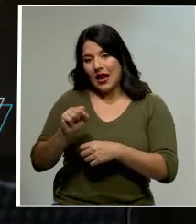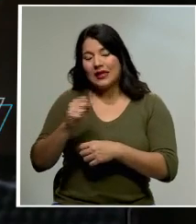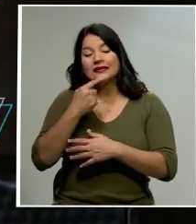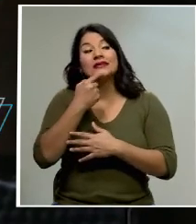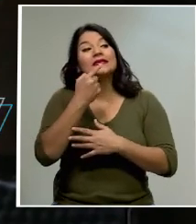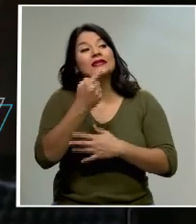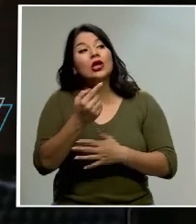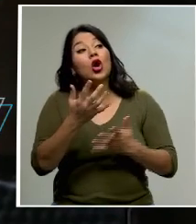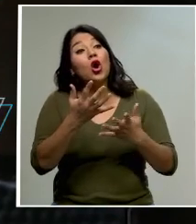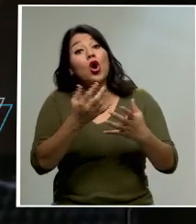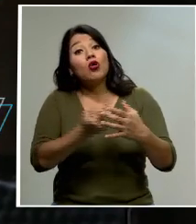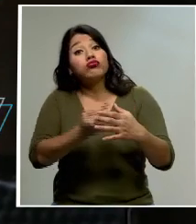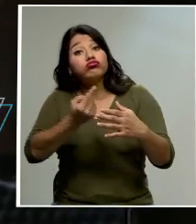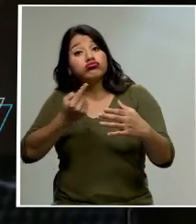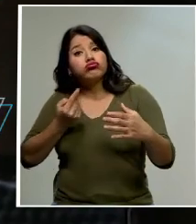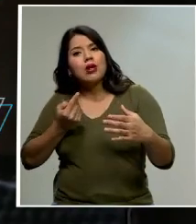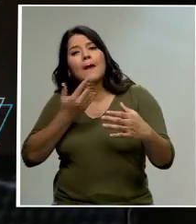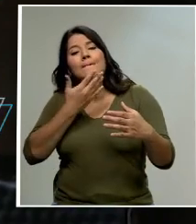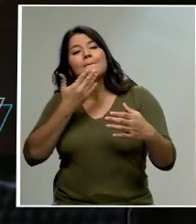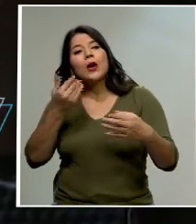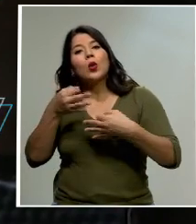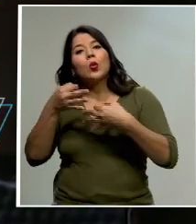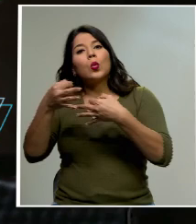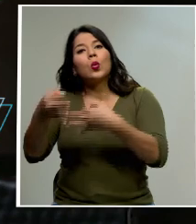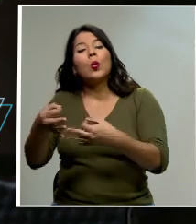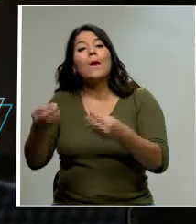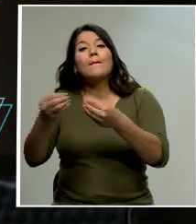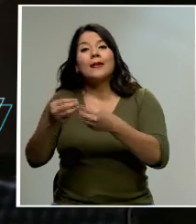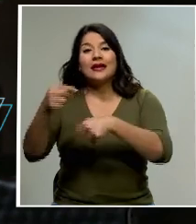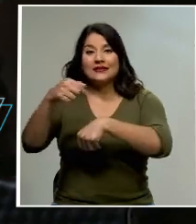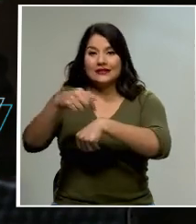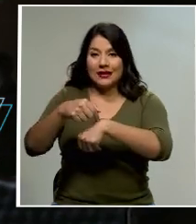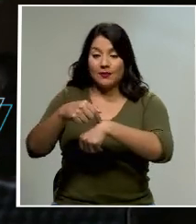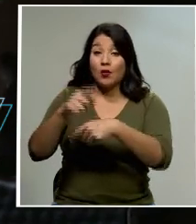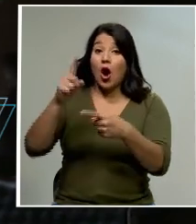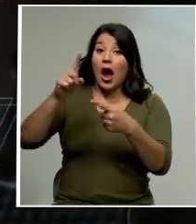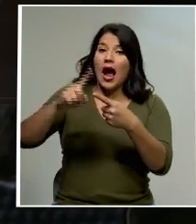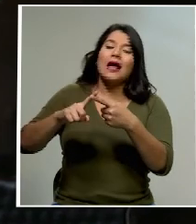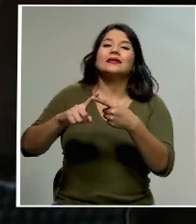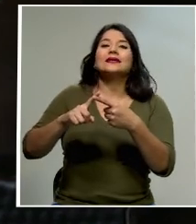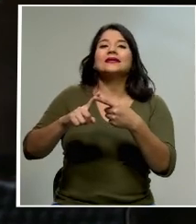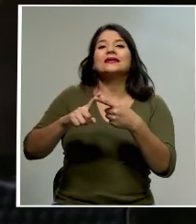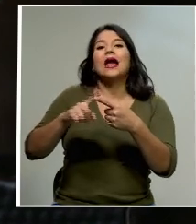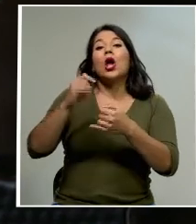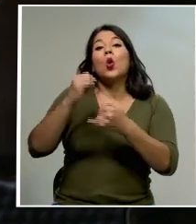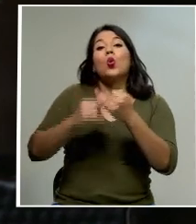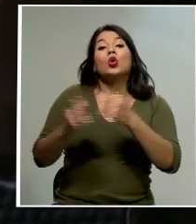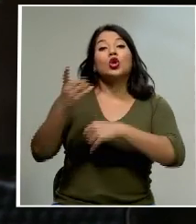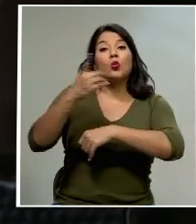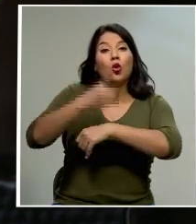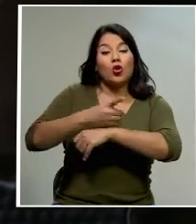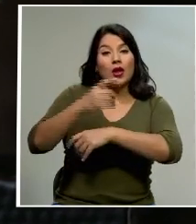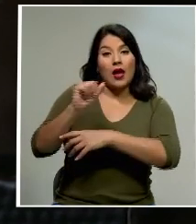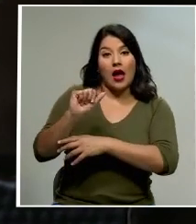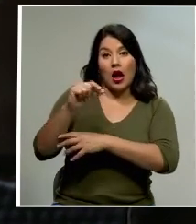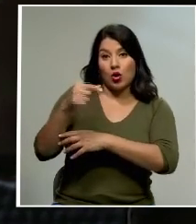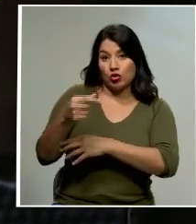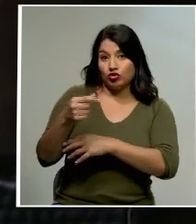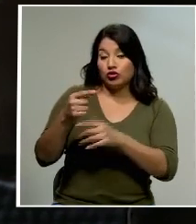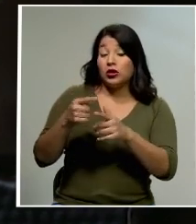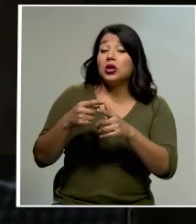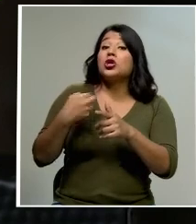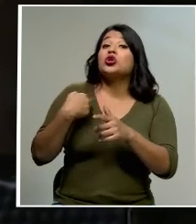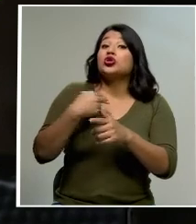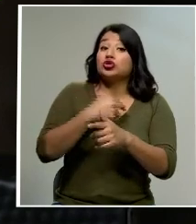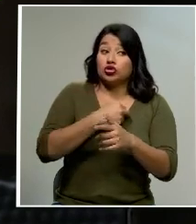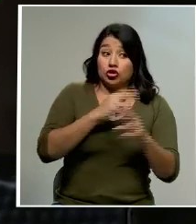ampliar esa separación de atracción hasta el último día del mes de agosto. razón por la cual la fracción conoció esa